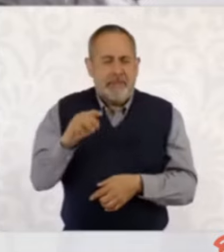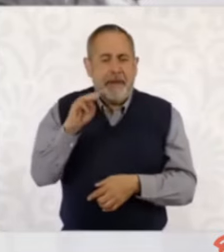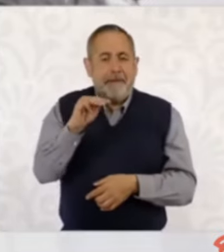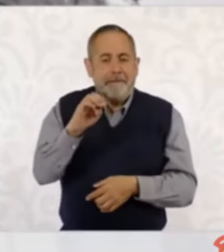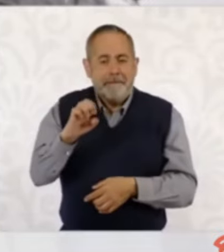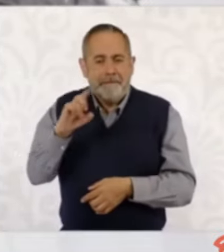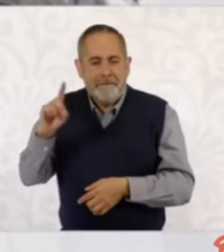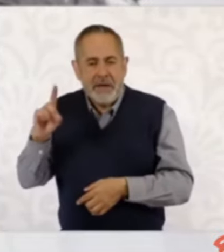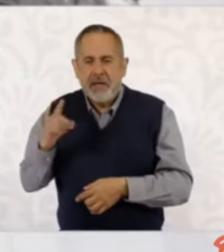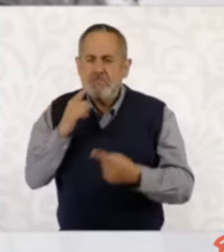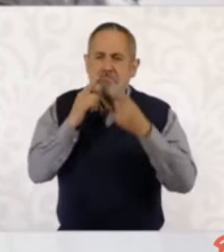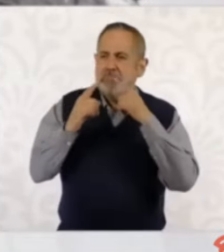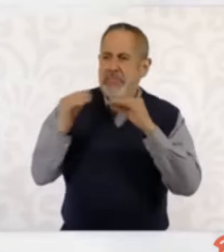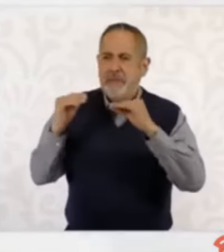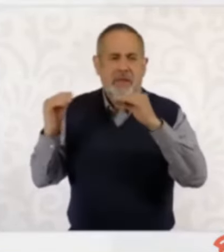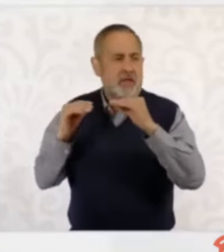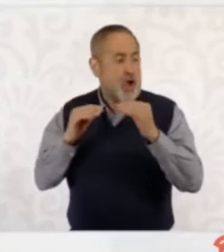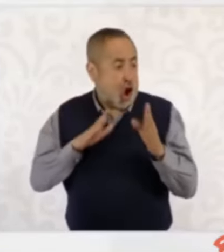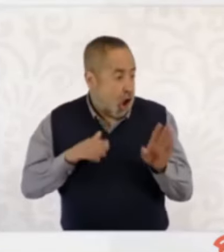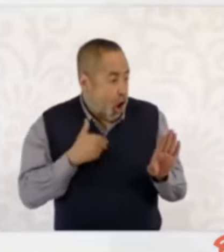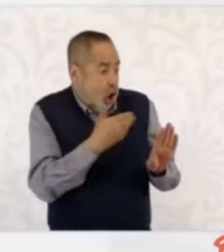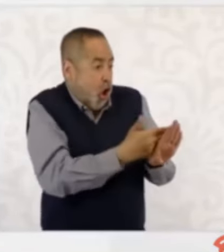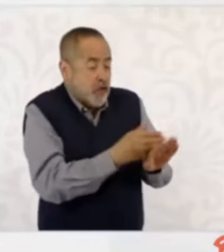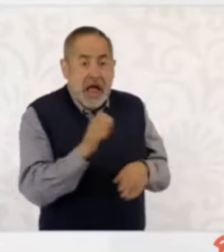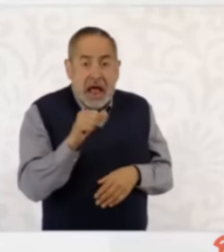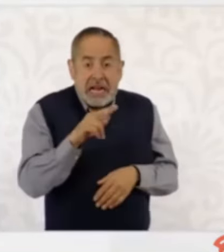debates contra Ricardo Anaya.